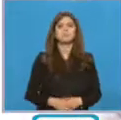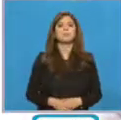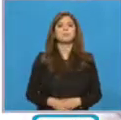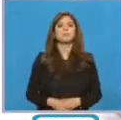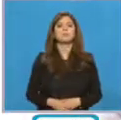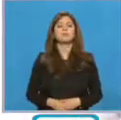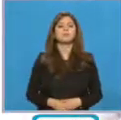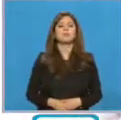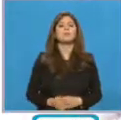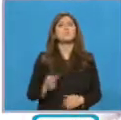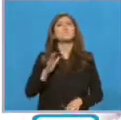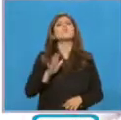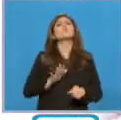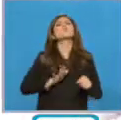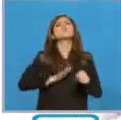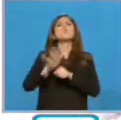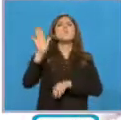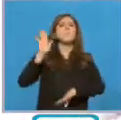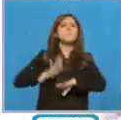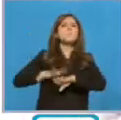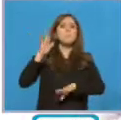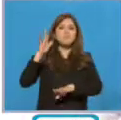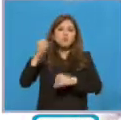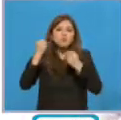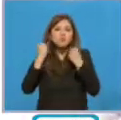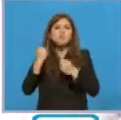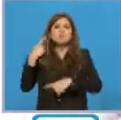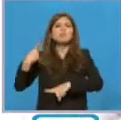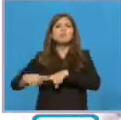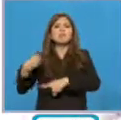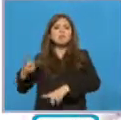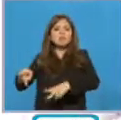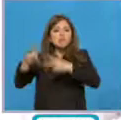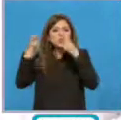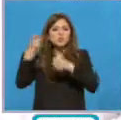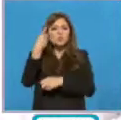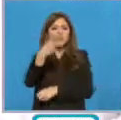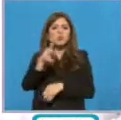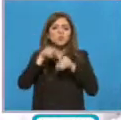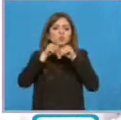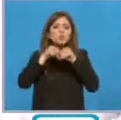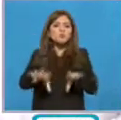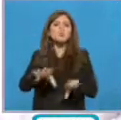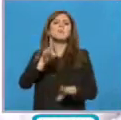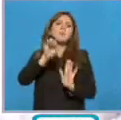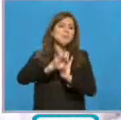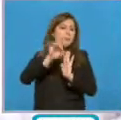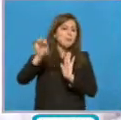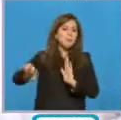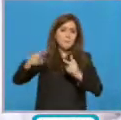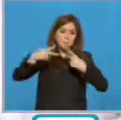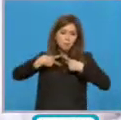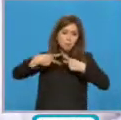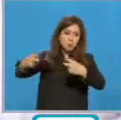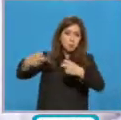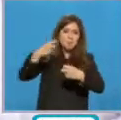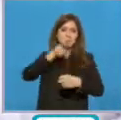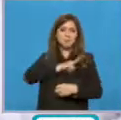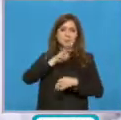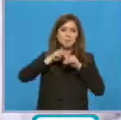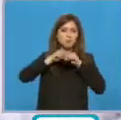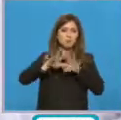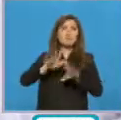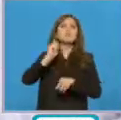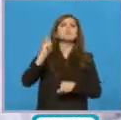los más sonados con robo de identidad y, bueno, cuál es el efecto que puede tener en la vida de una persona? ¿Tiene que ver más